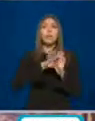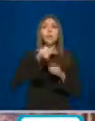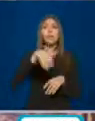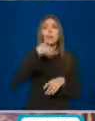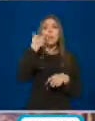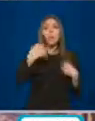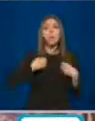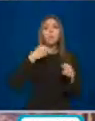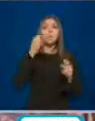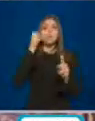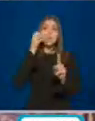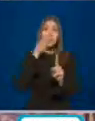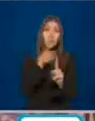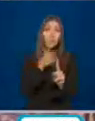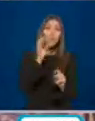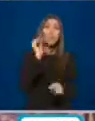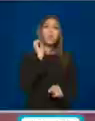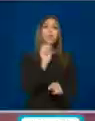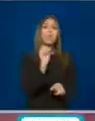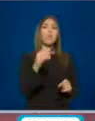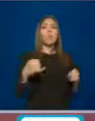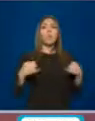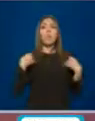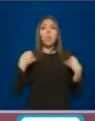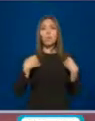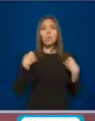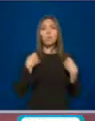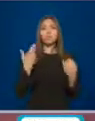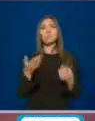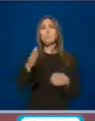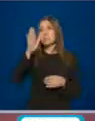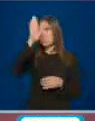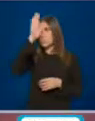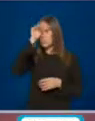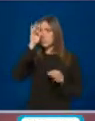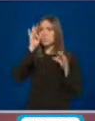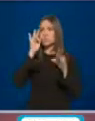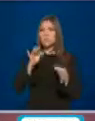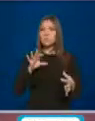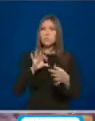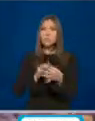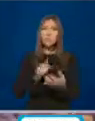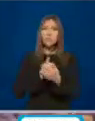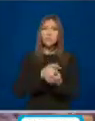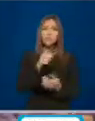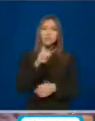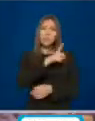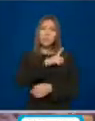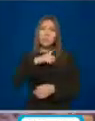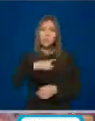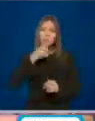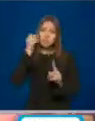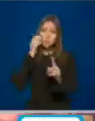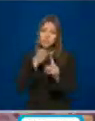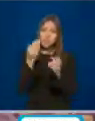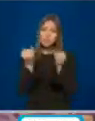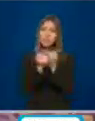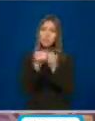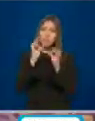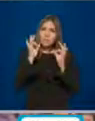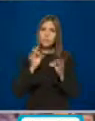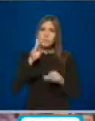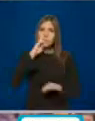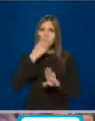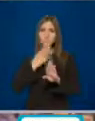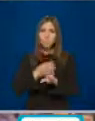tú quieres un joven enfocado, un joven comprometido, tú tienes que ser una persona enfocada y comprometida. Pues Karen, sí. ¿y no